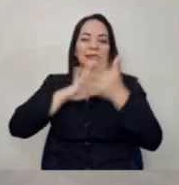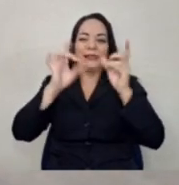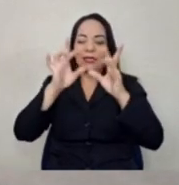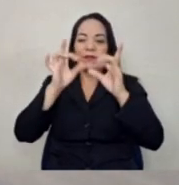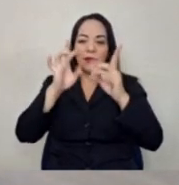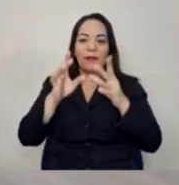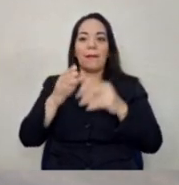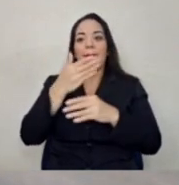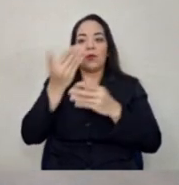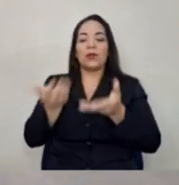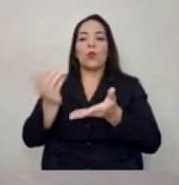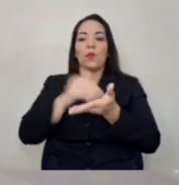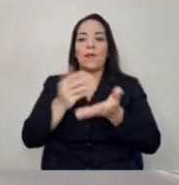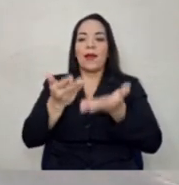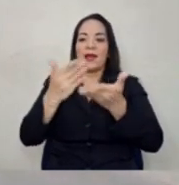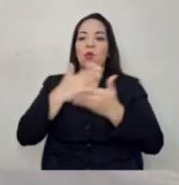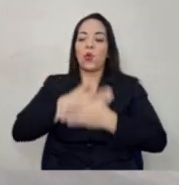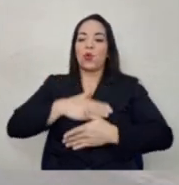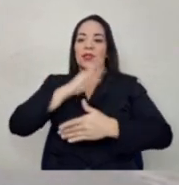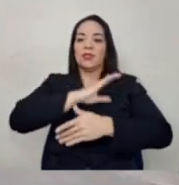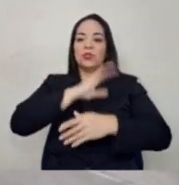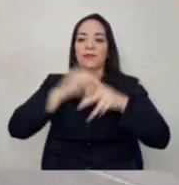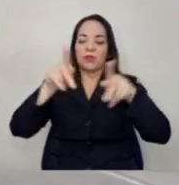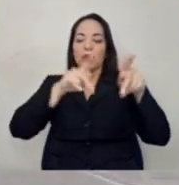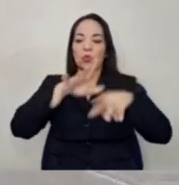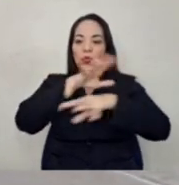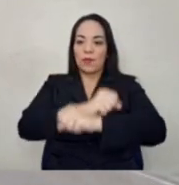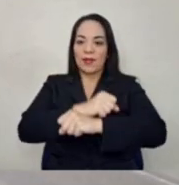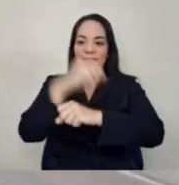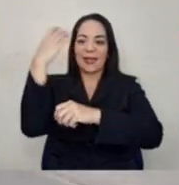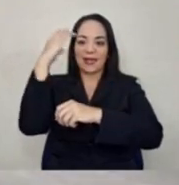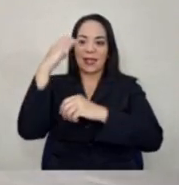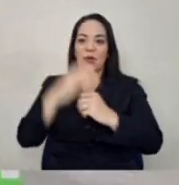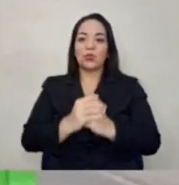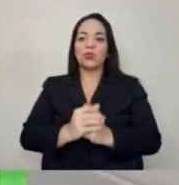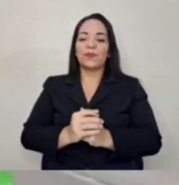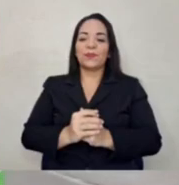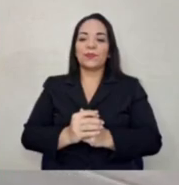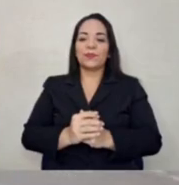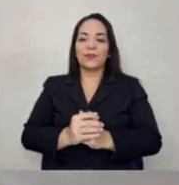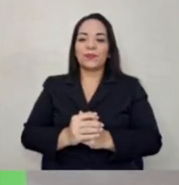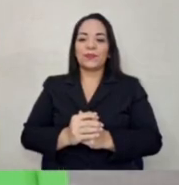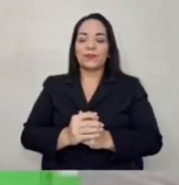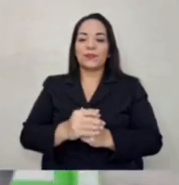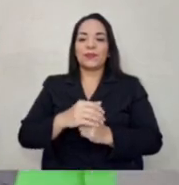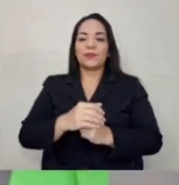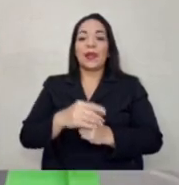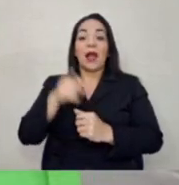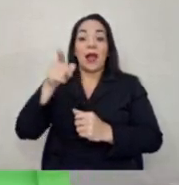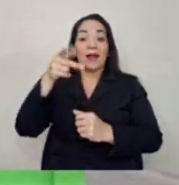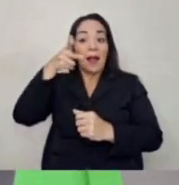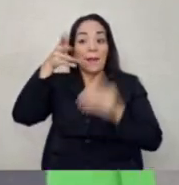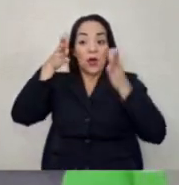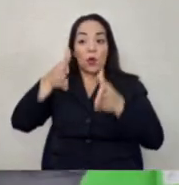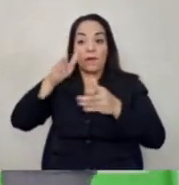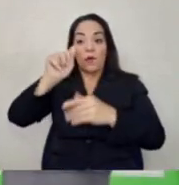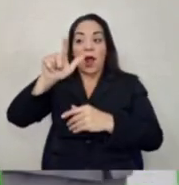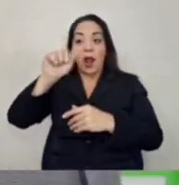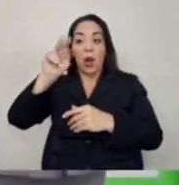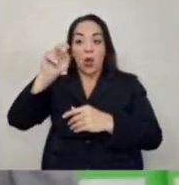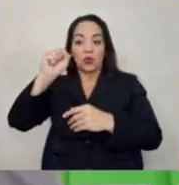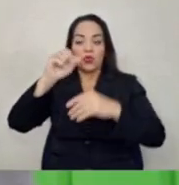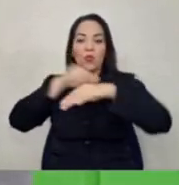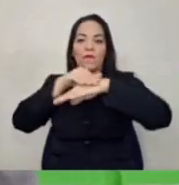devolverle las condiciones a las que estaban acostumbrados los cartagineses. Entonces, vamos a ver, Alonso, si nos ayudas aquí más bien de frente, porque estamos ya